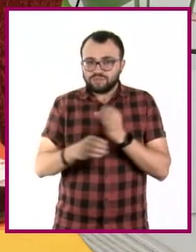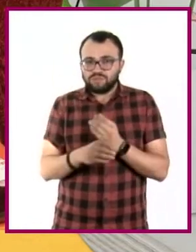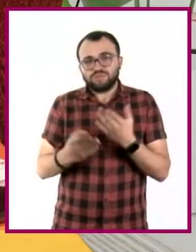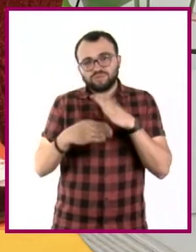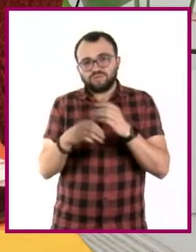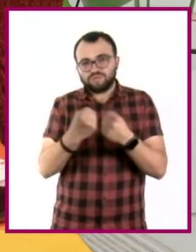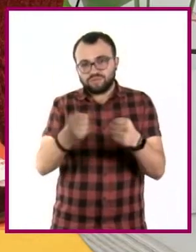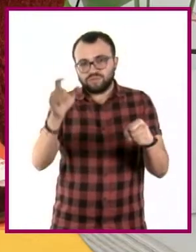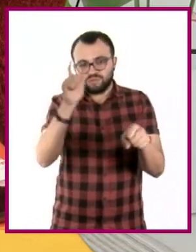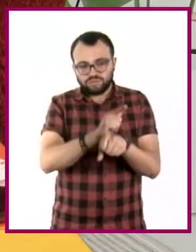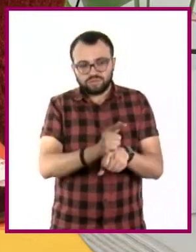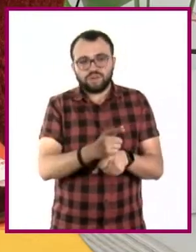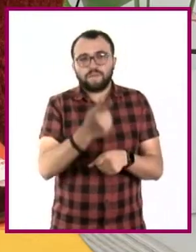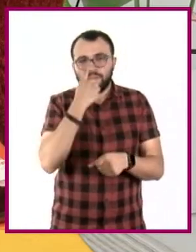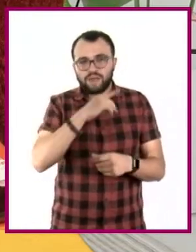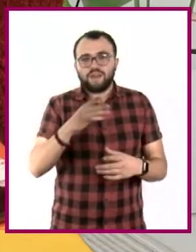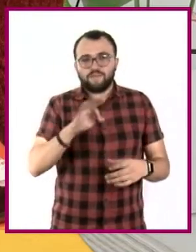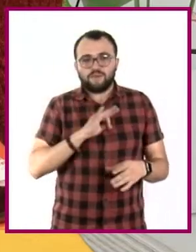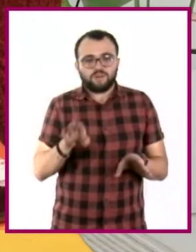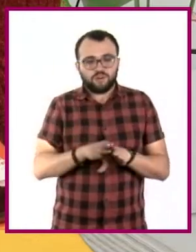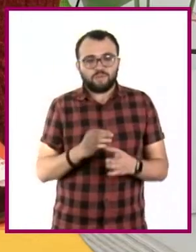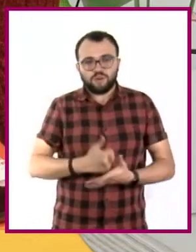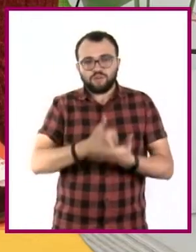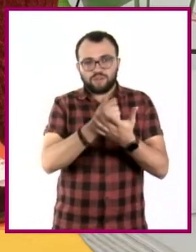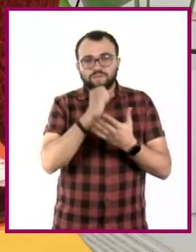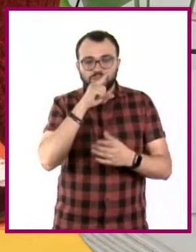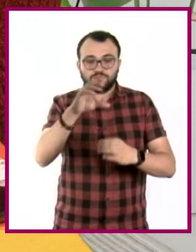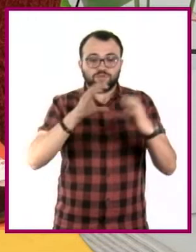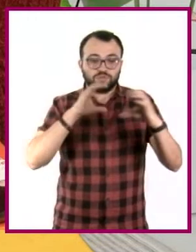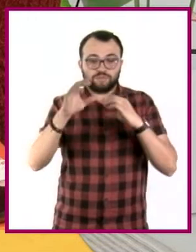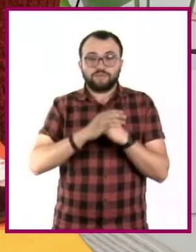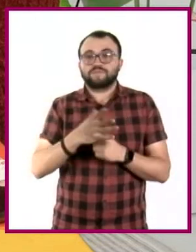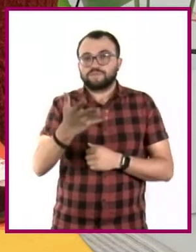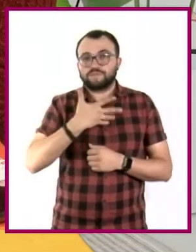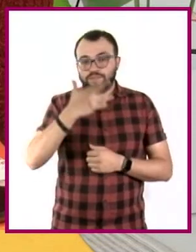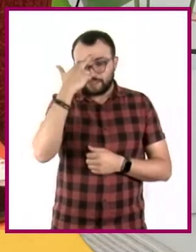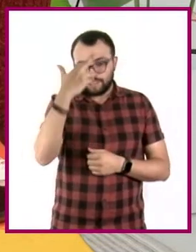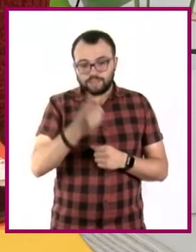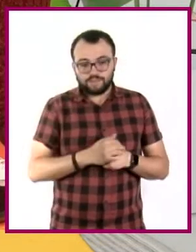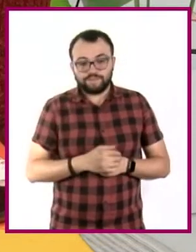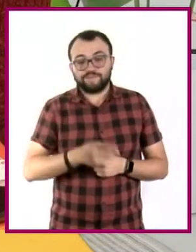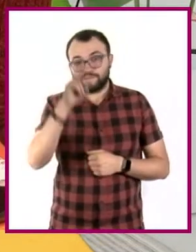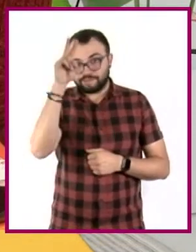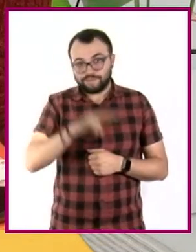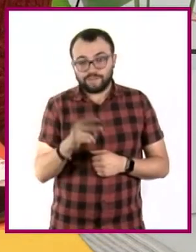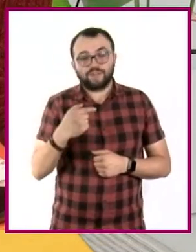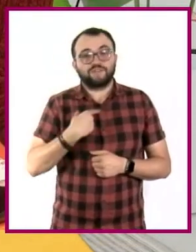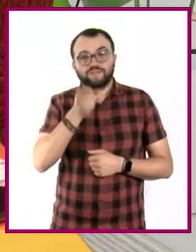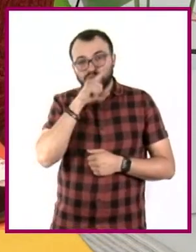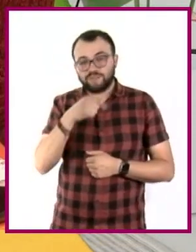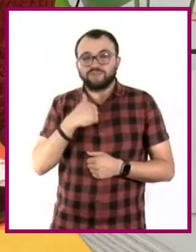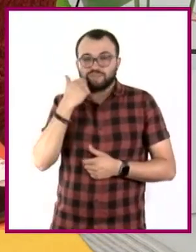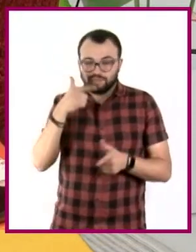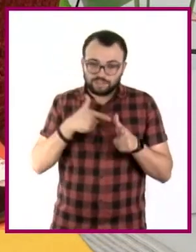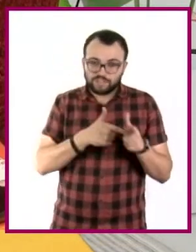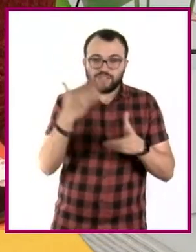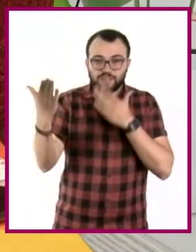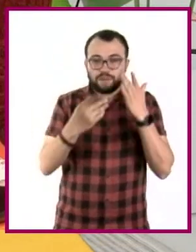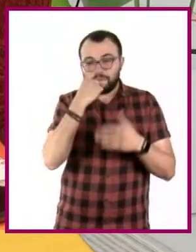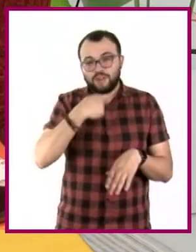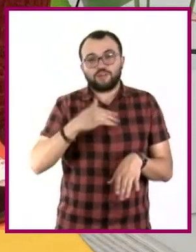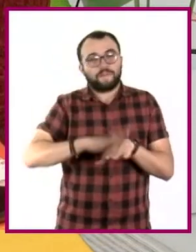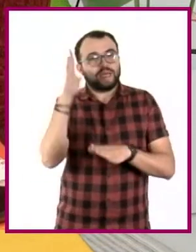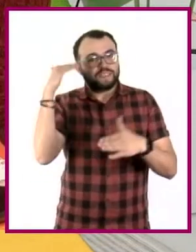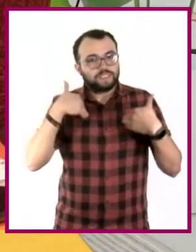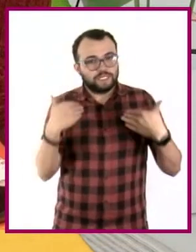que favorezcan nuestra comunicación. Claro, tiene razón, Memo. La verdad es que yo también voy a seguir leyendo para entender mejor